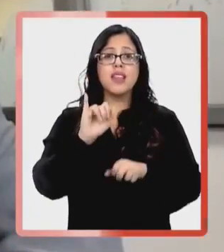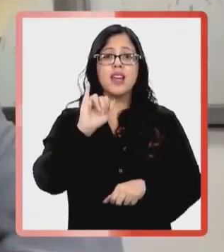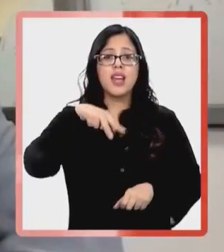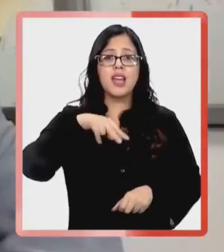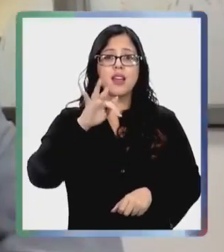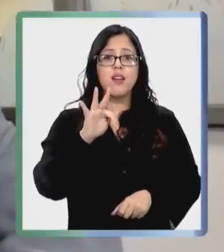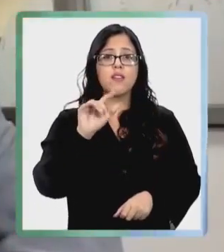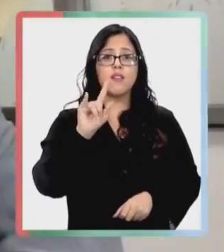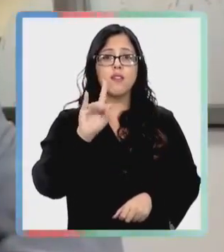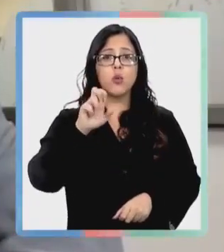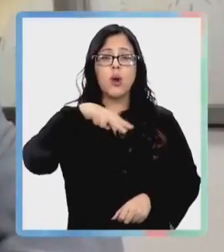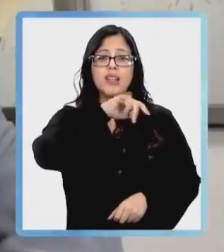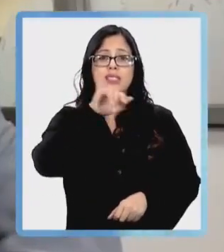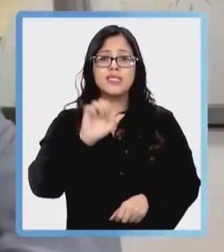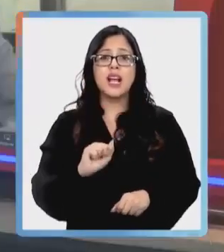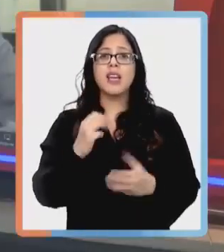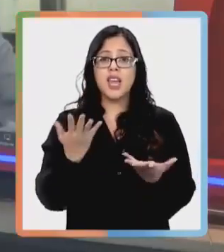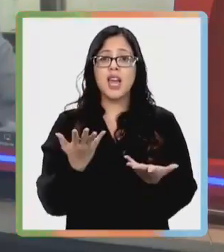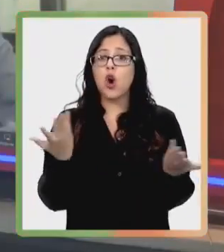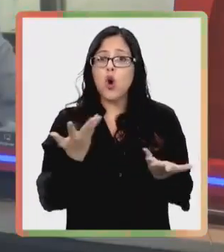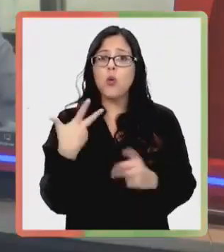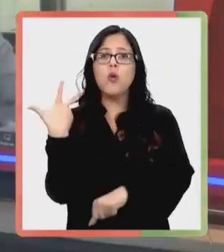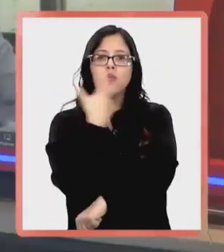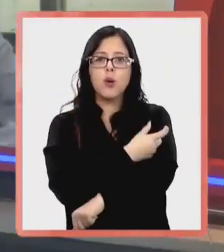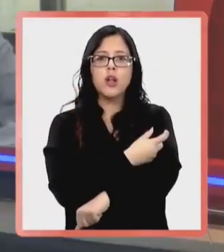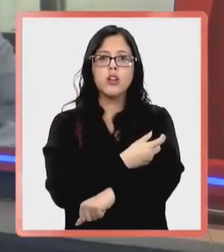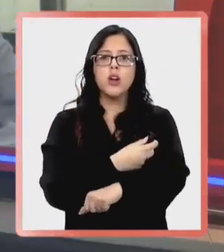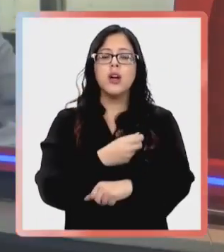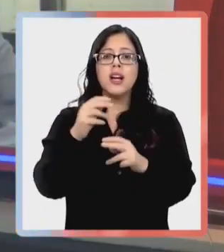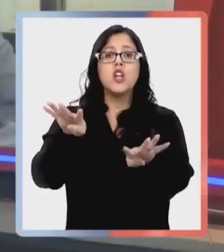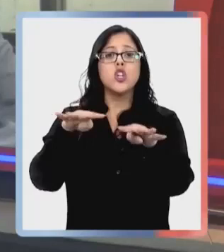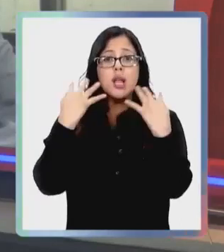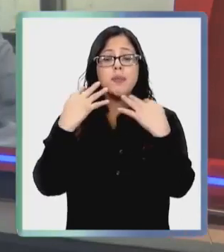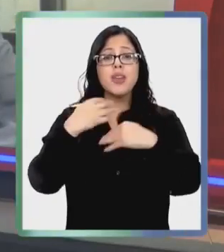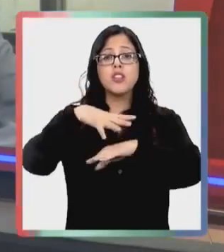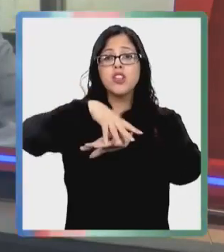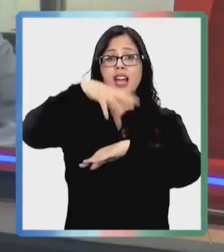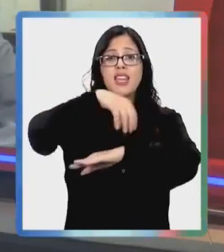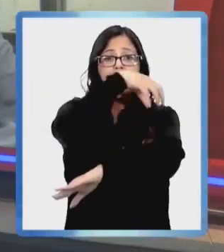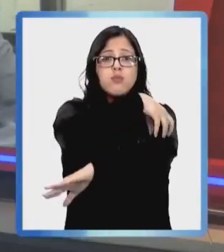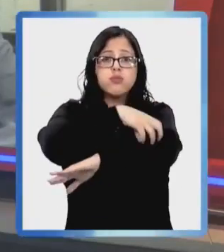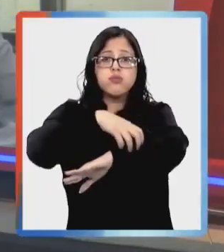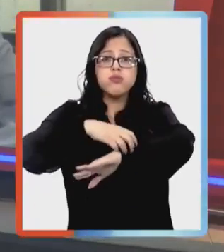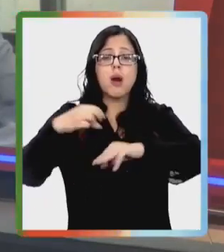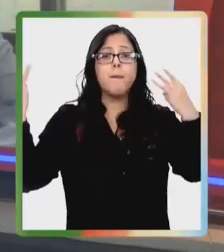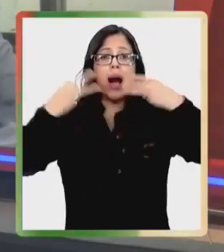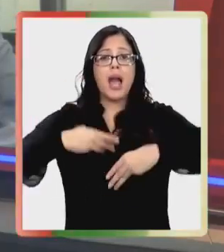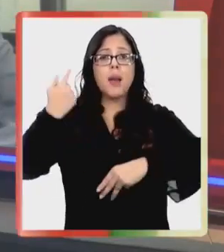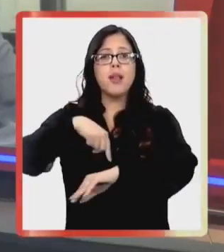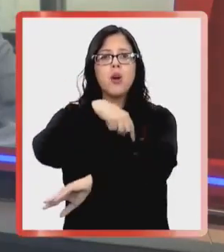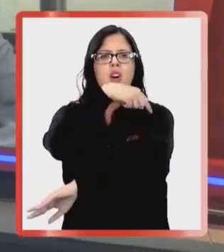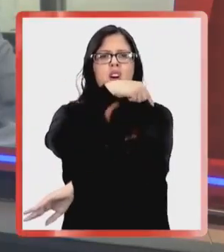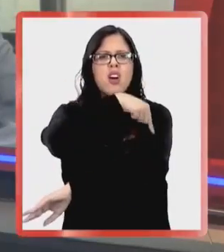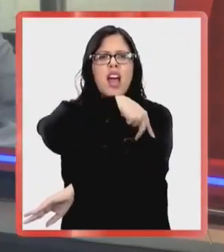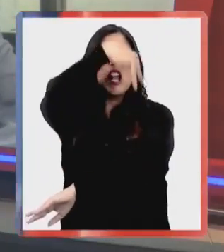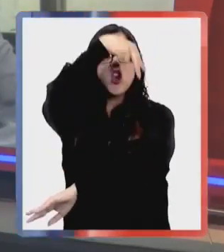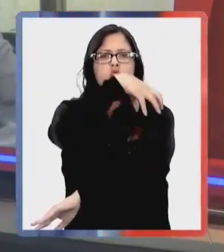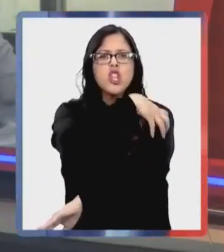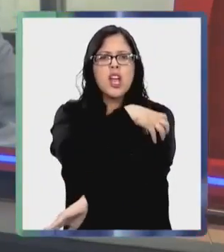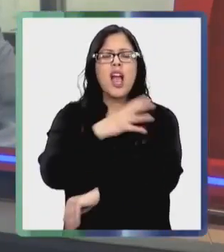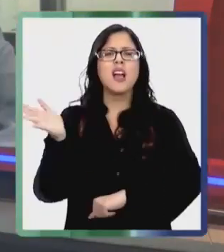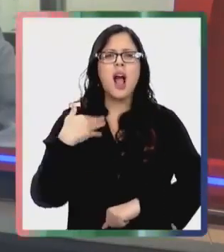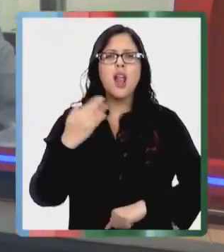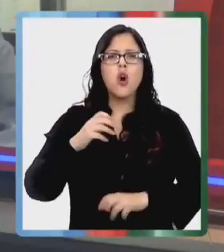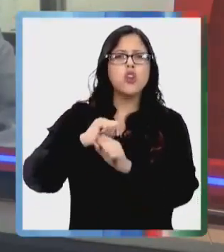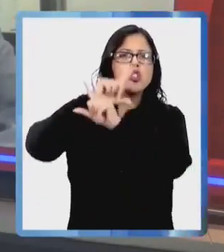influenza, ¿cómo se evita? Vacunando. Nos están viendo desde Arica hasta Magallanes. Hay algunos que dicen, mire, pero si aquí en el norte todavía hace calor,